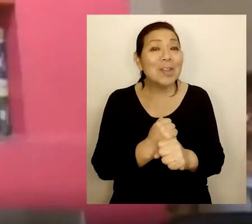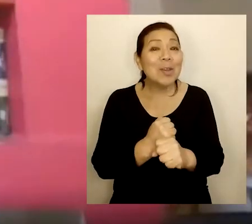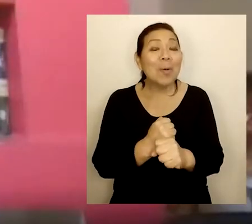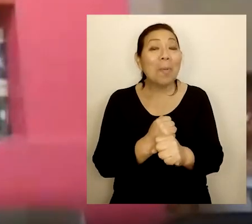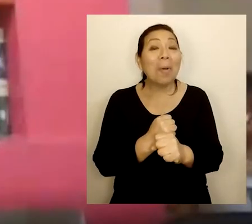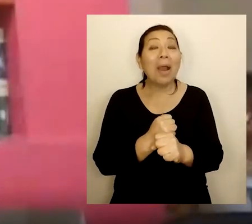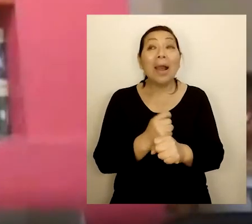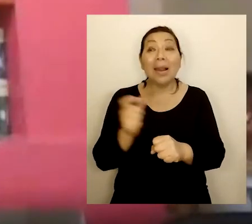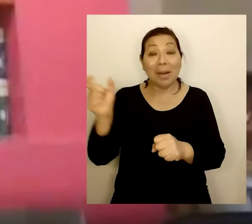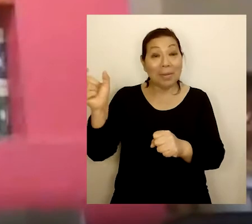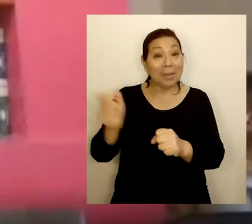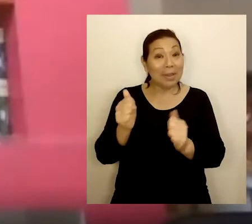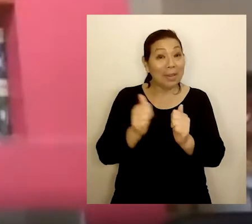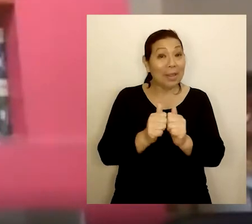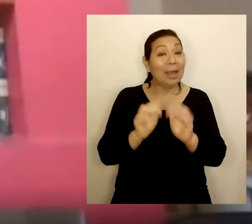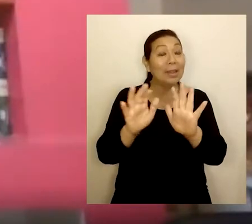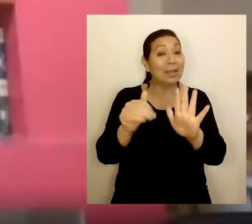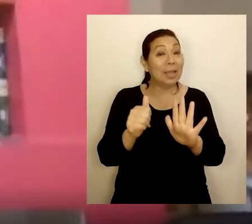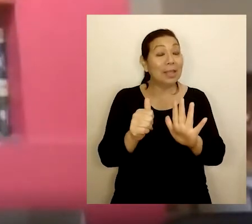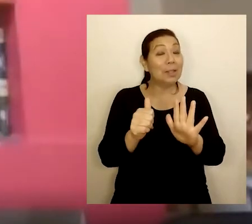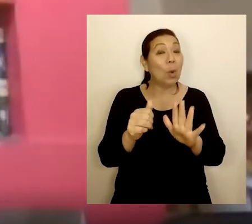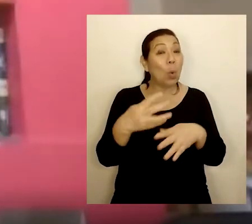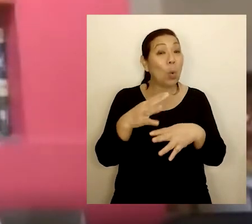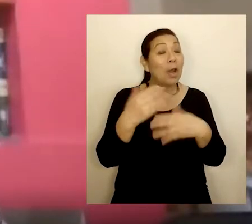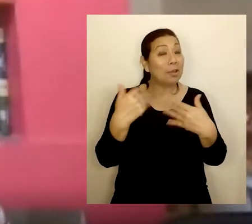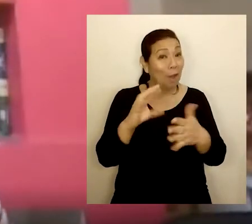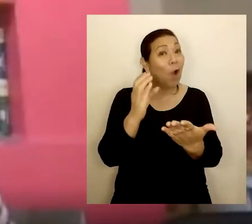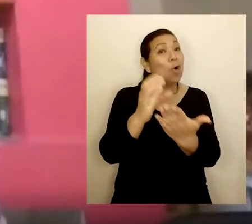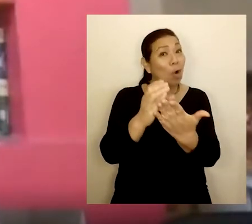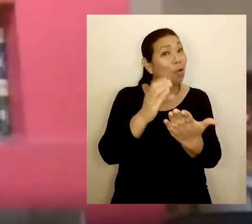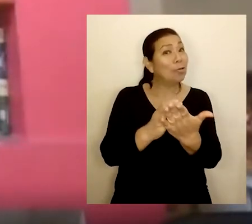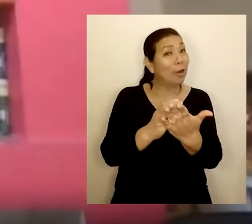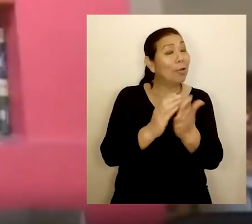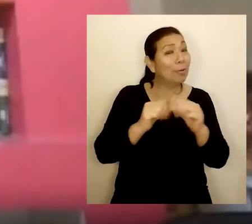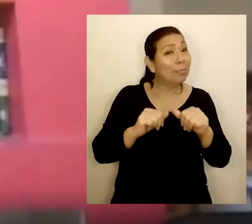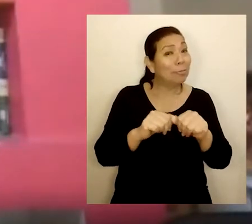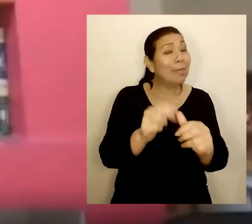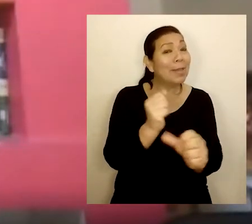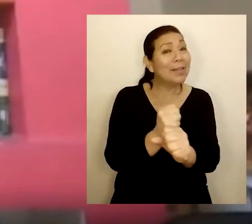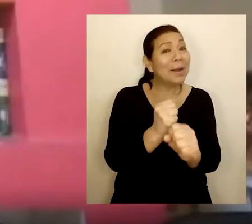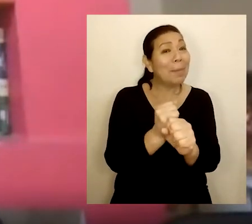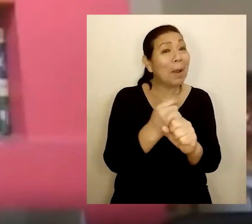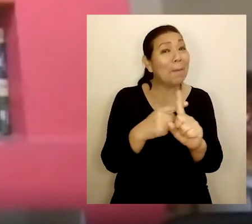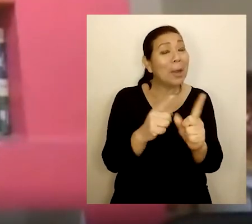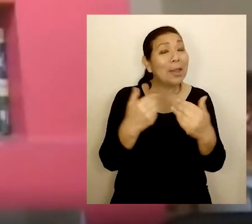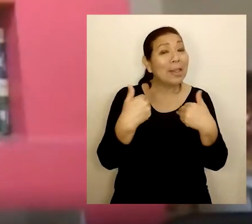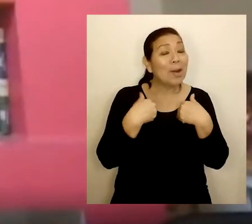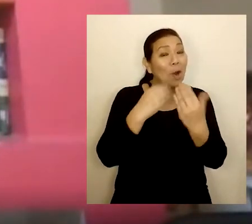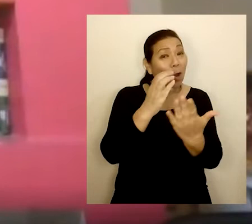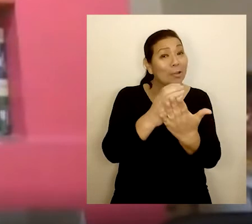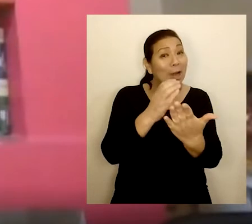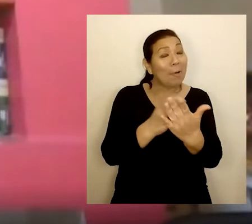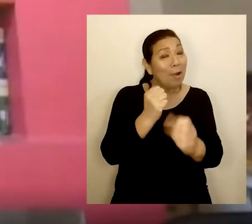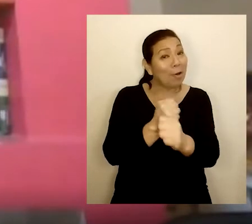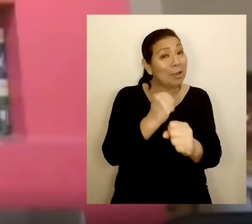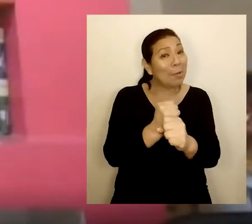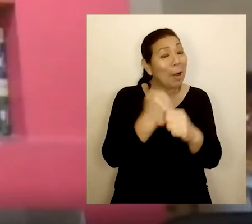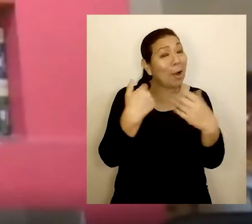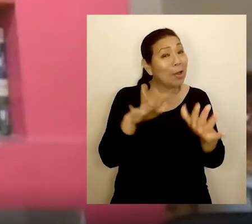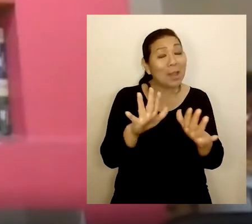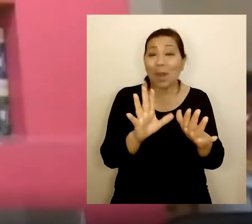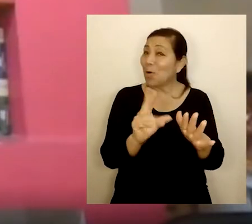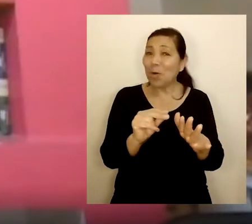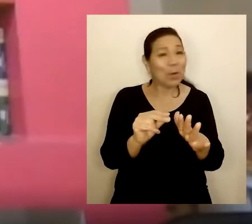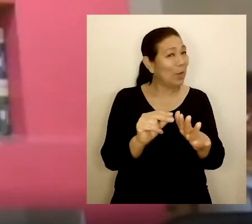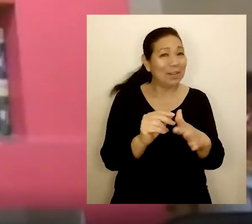Y mi patrocinado, a partir del 16 de julio, ya tenía un contrato indeterminado de trabajo. Al tener un contrato indeterminado de trabajo, ya no